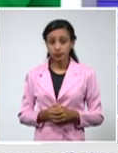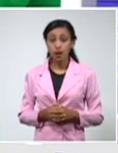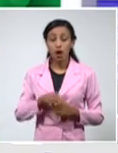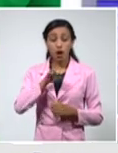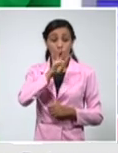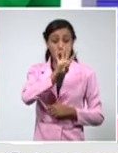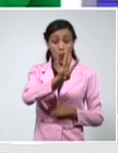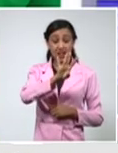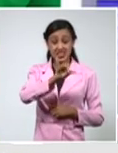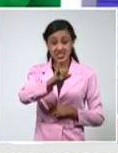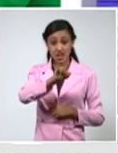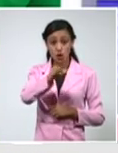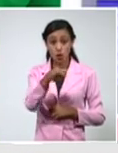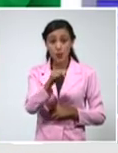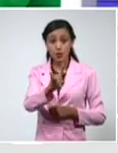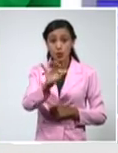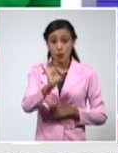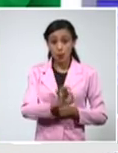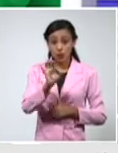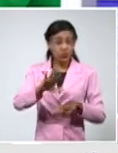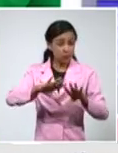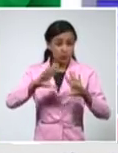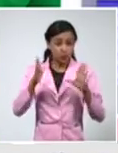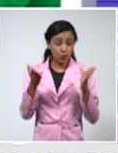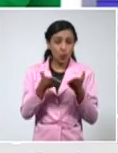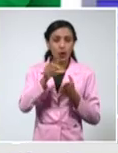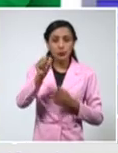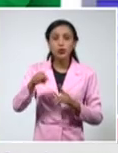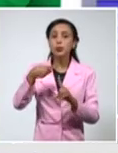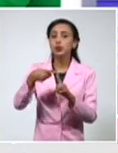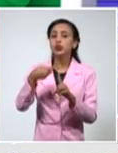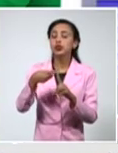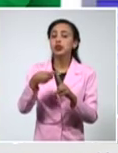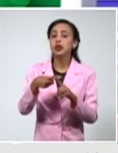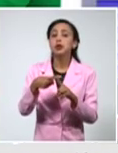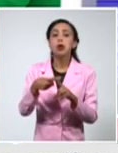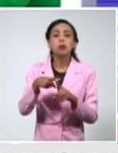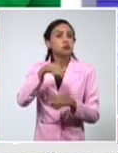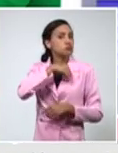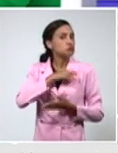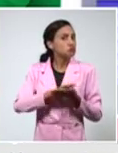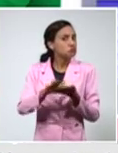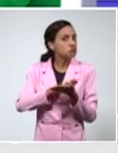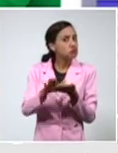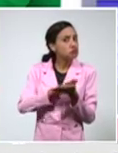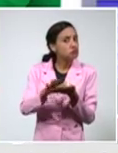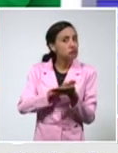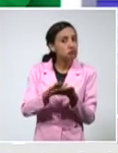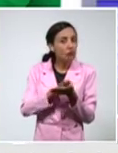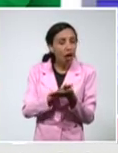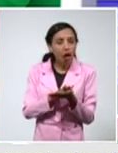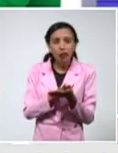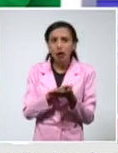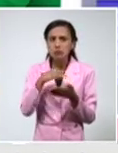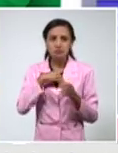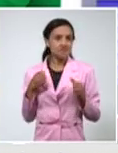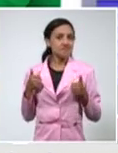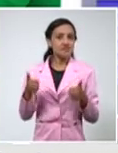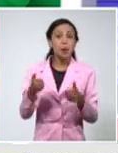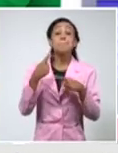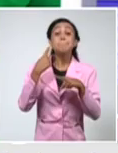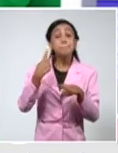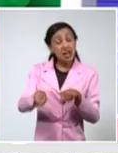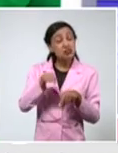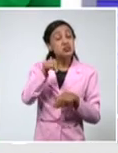46,9% de todos los diagnosticados totalmente asintomáticos en el momento que se estudiaron, en el momento que se